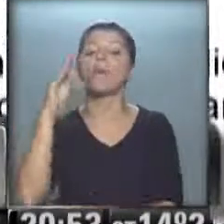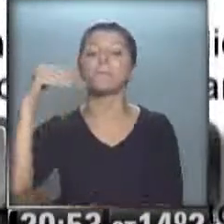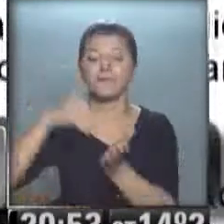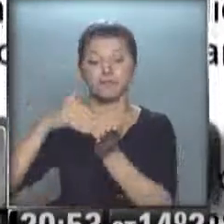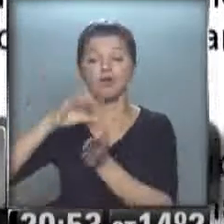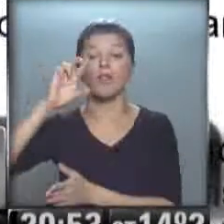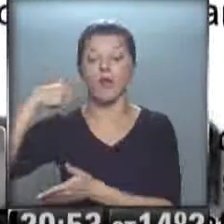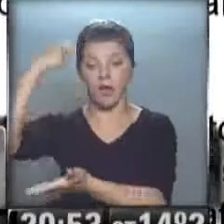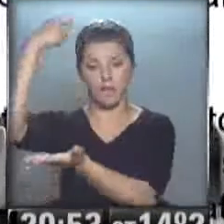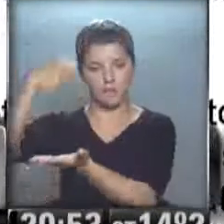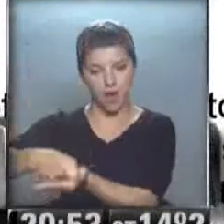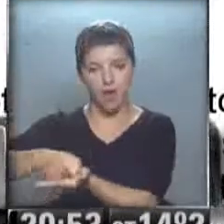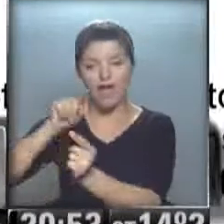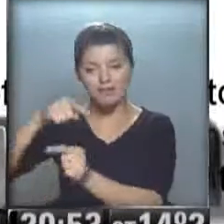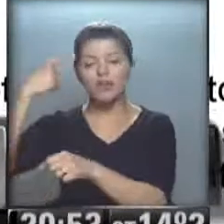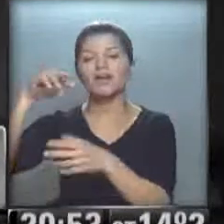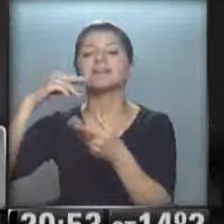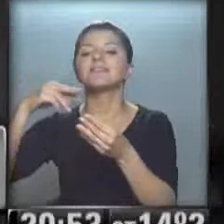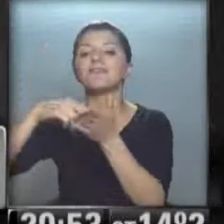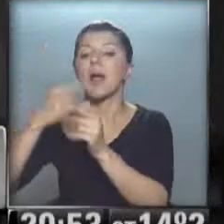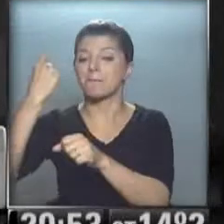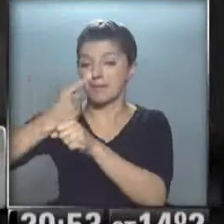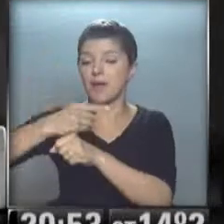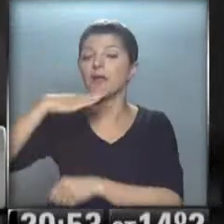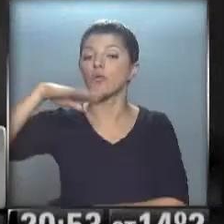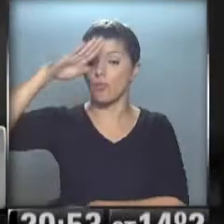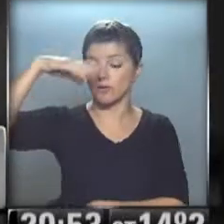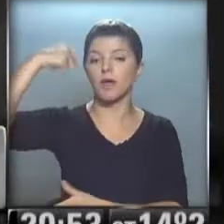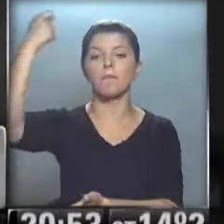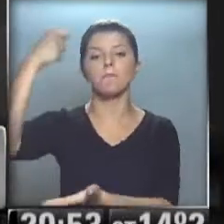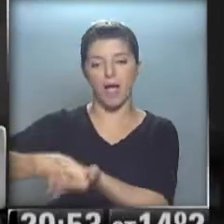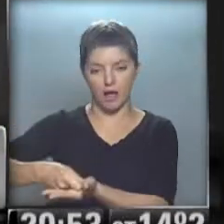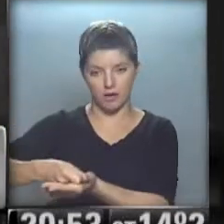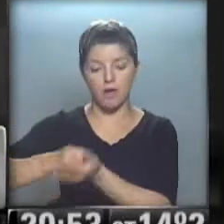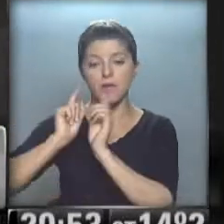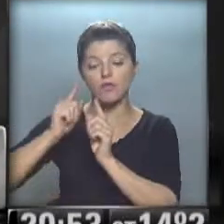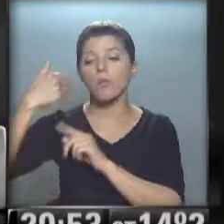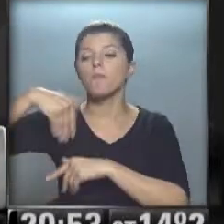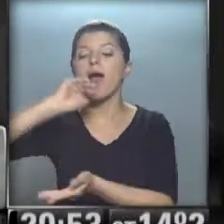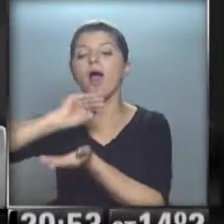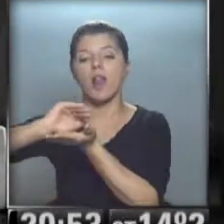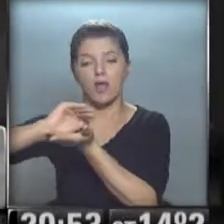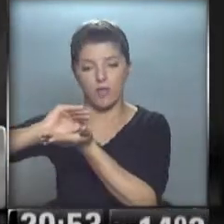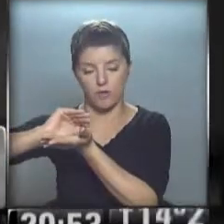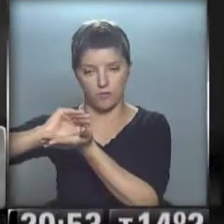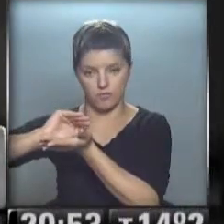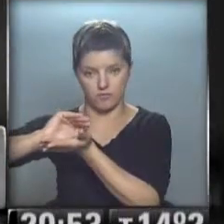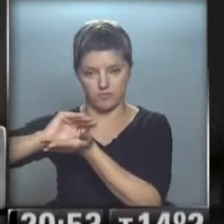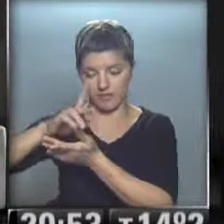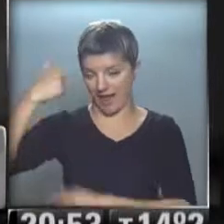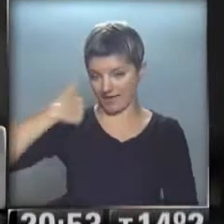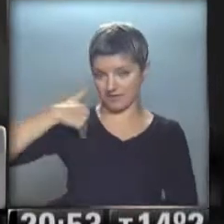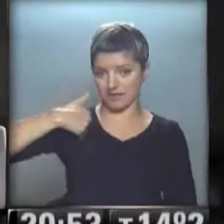dólares correspondiente a la primera cuota del acuerdo alcanzado para normalizar la deuda en situación de default que Argentina